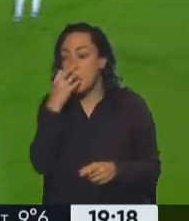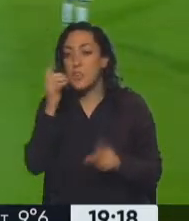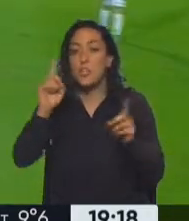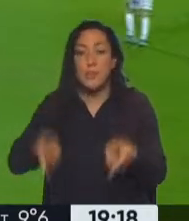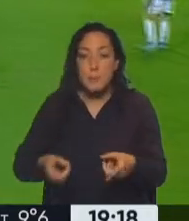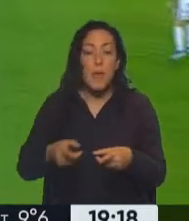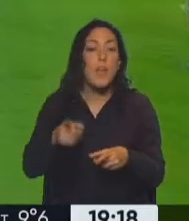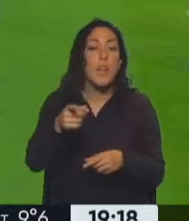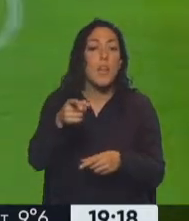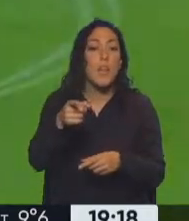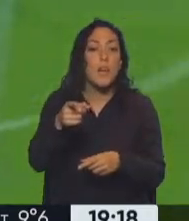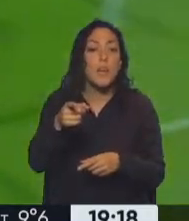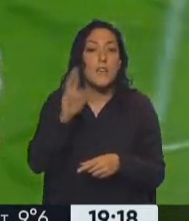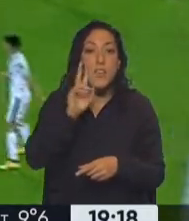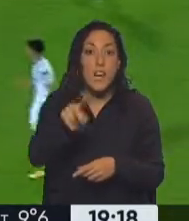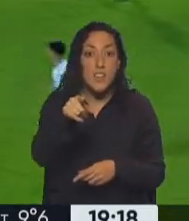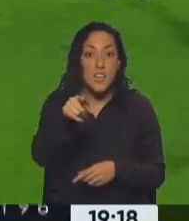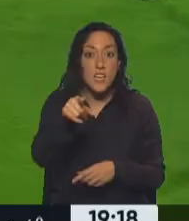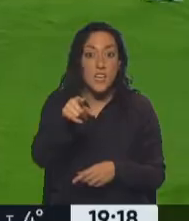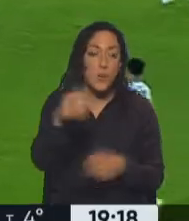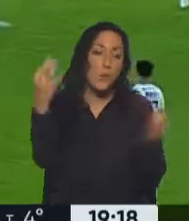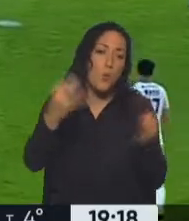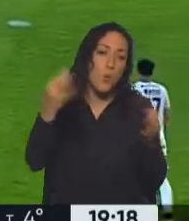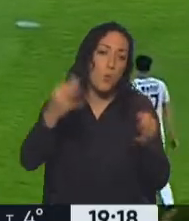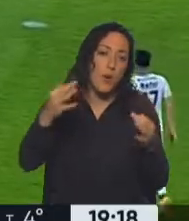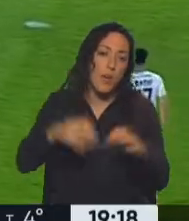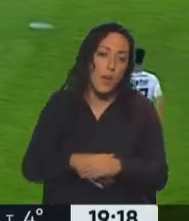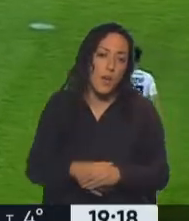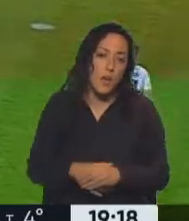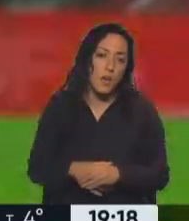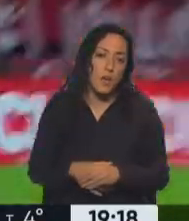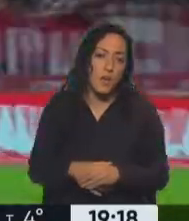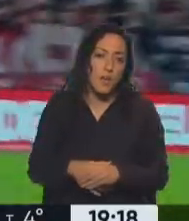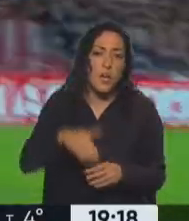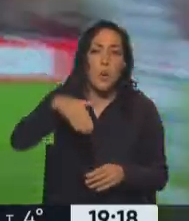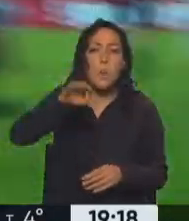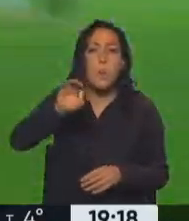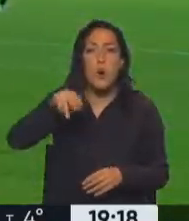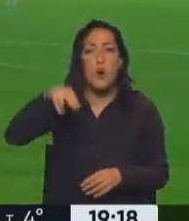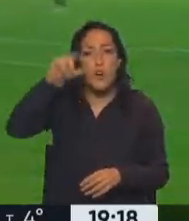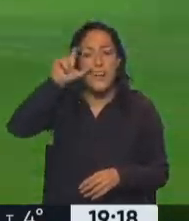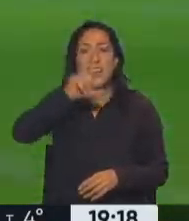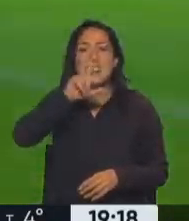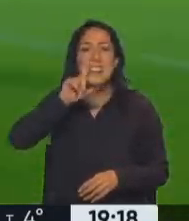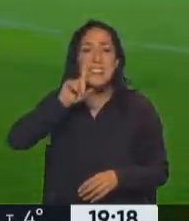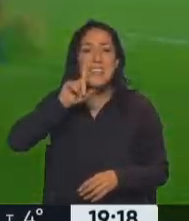de... Fíjate, la de Mesa es bárbara, ¿eh? Y la de Monetti sobre el